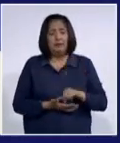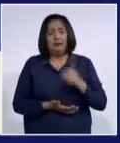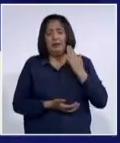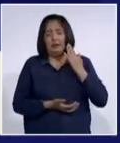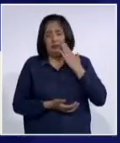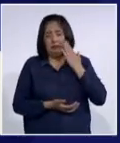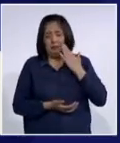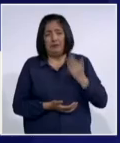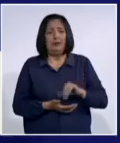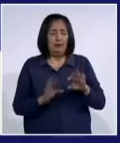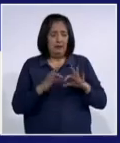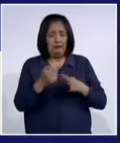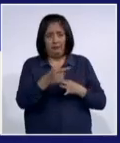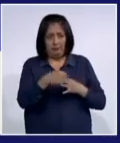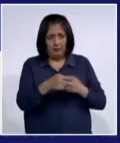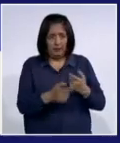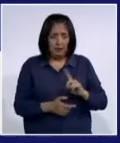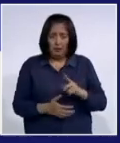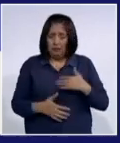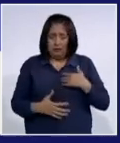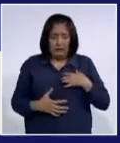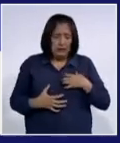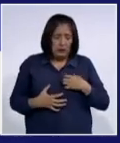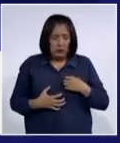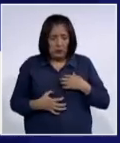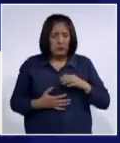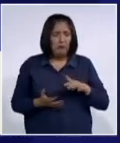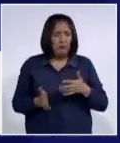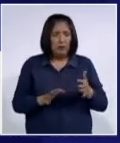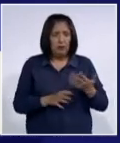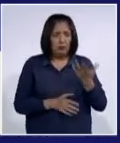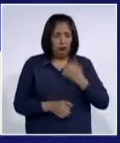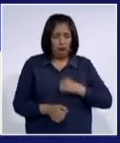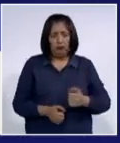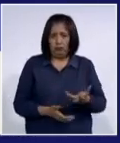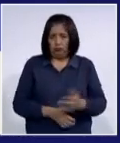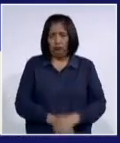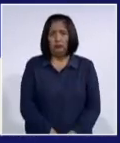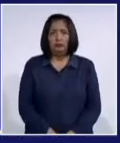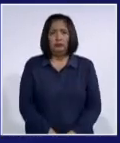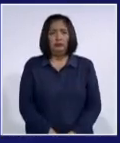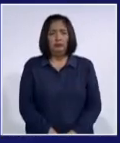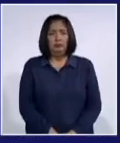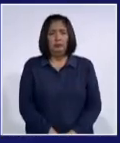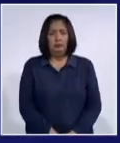Ambrosio Navarrete, quien no puede sobreponerse a la muerte de sus hijos.